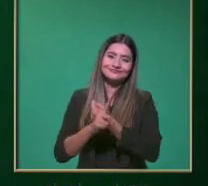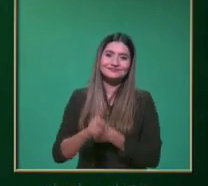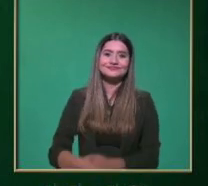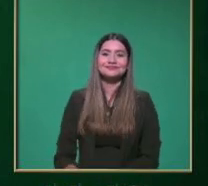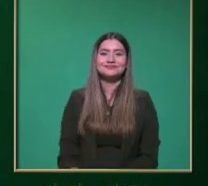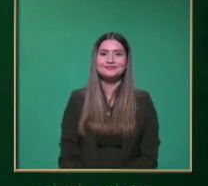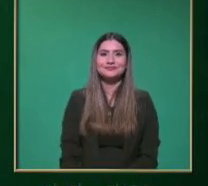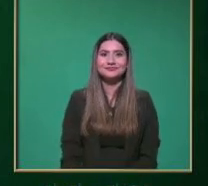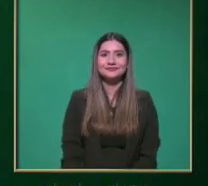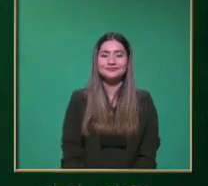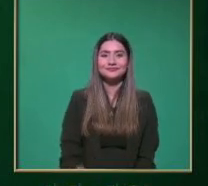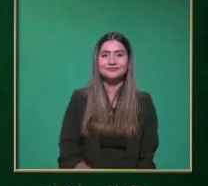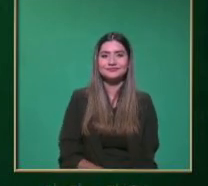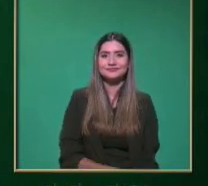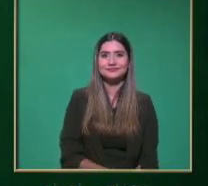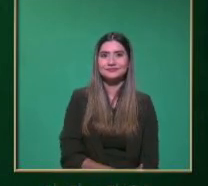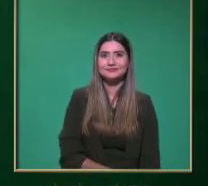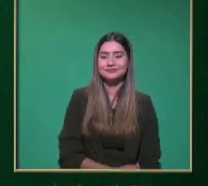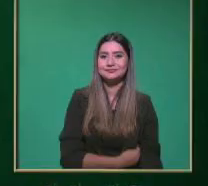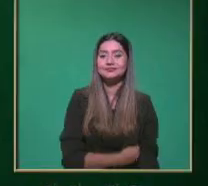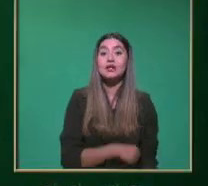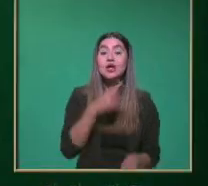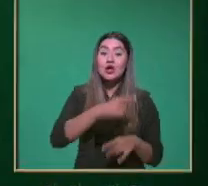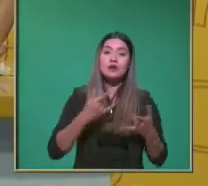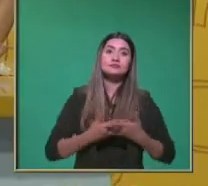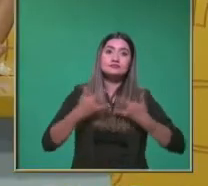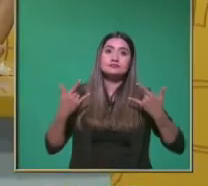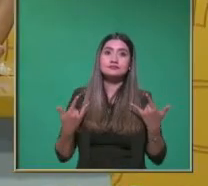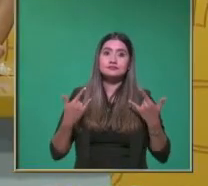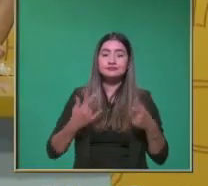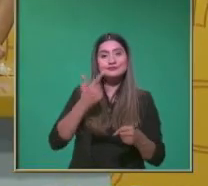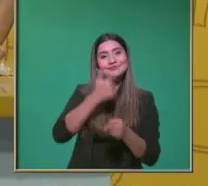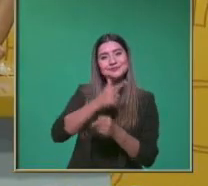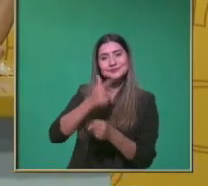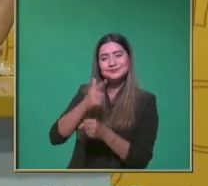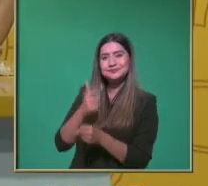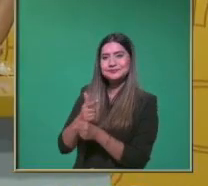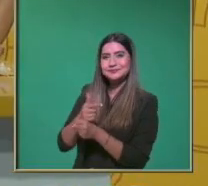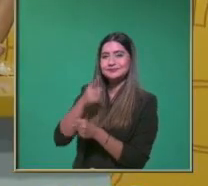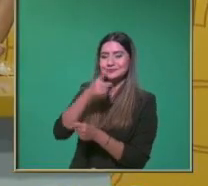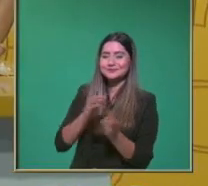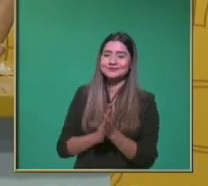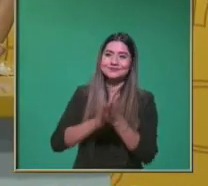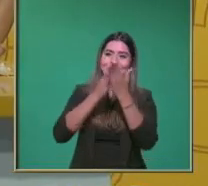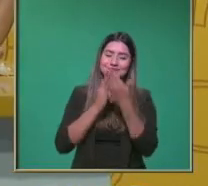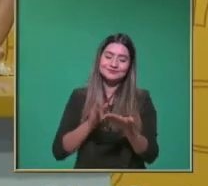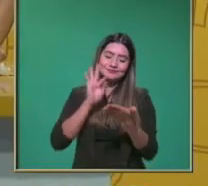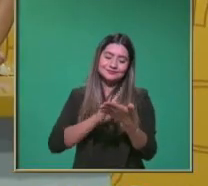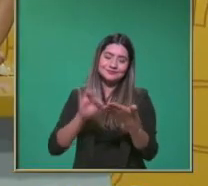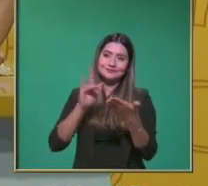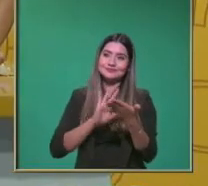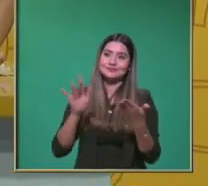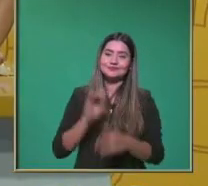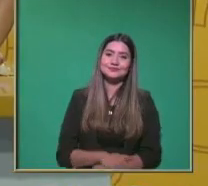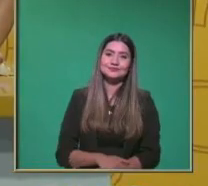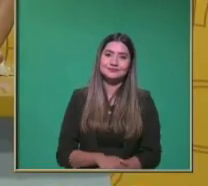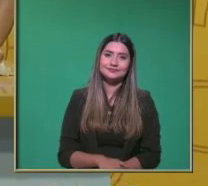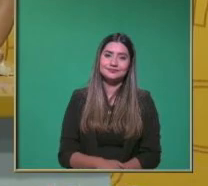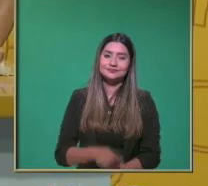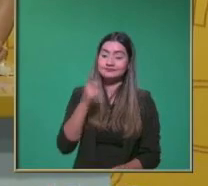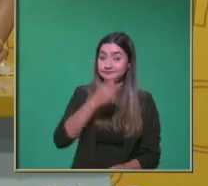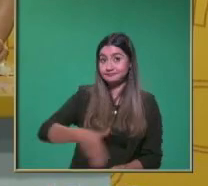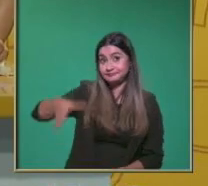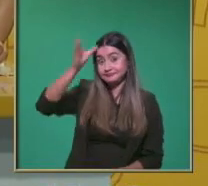es. Entonces, estos cuentos los podemos encontrar en tu libro de lecturas. Recuerda, hay que